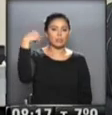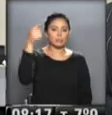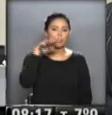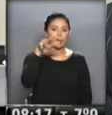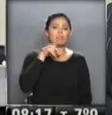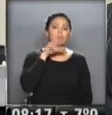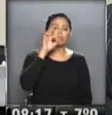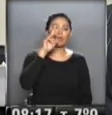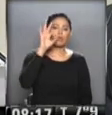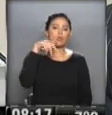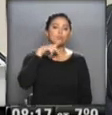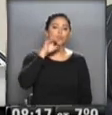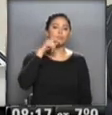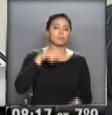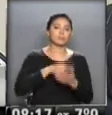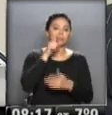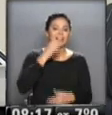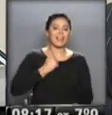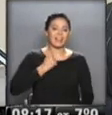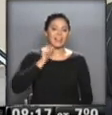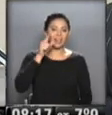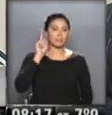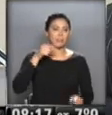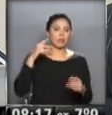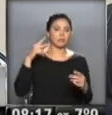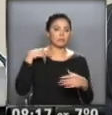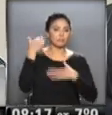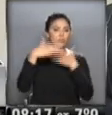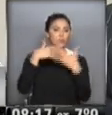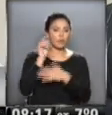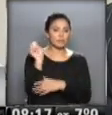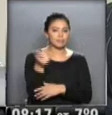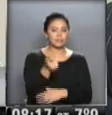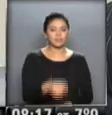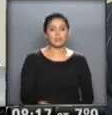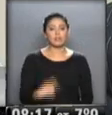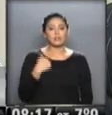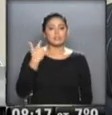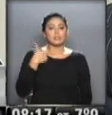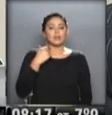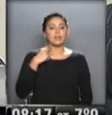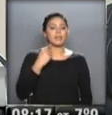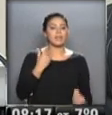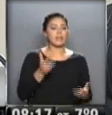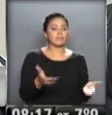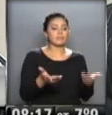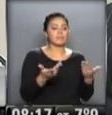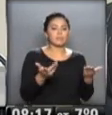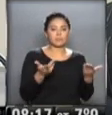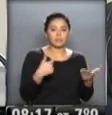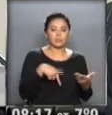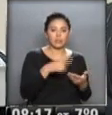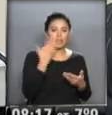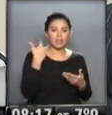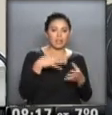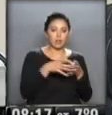Toronto. En Canadá con todo lo que representa, así que siempre traté de sacar lo mejor de los